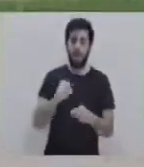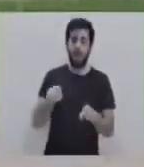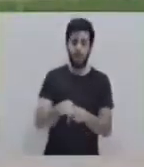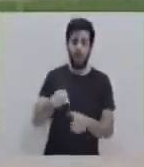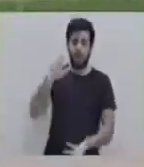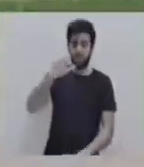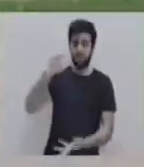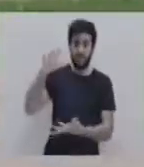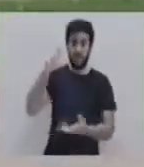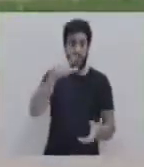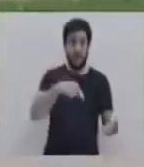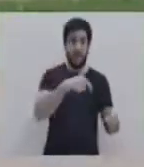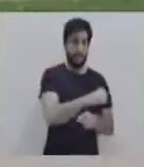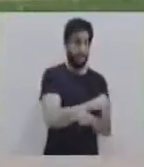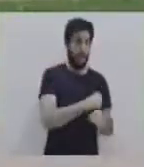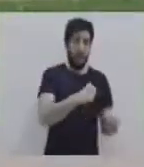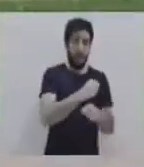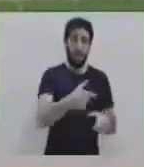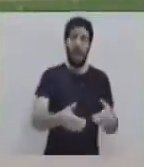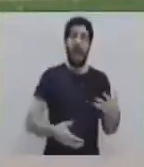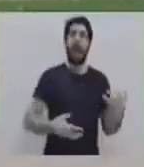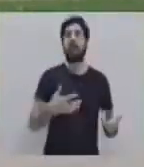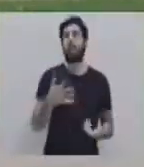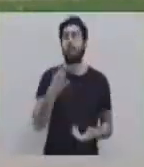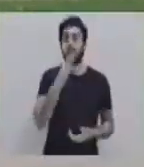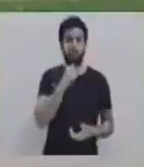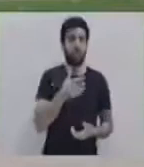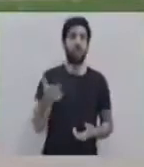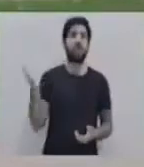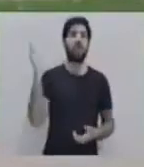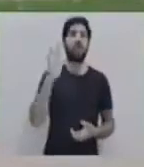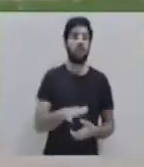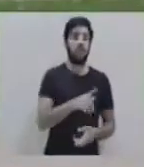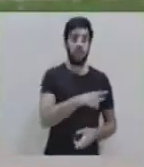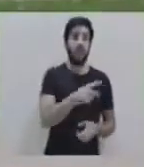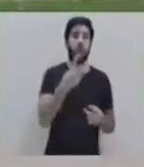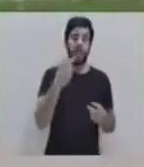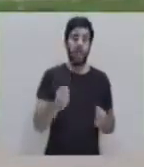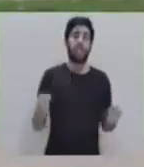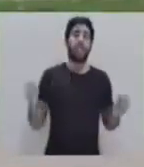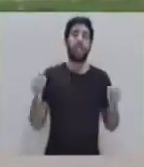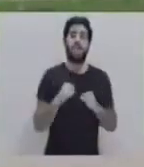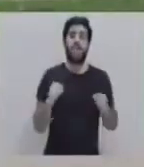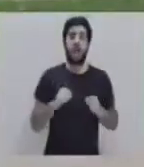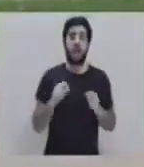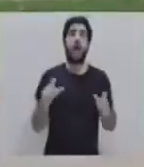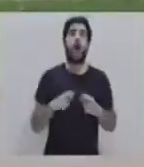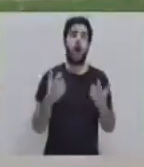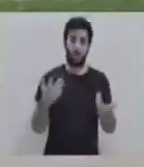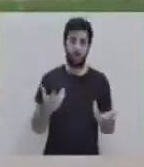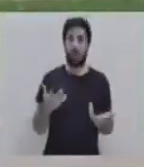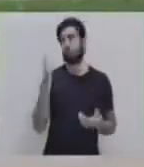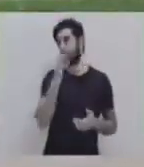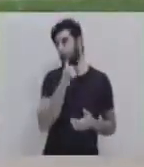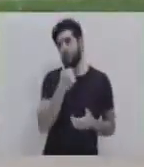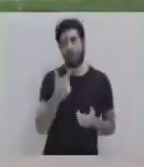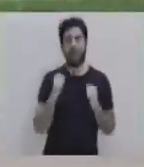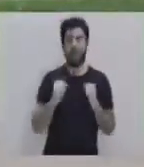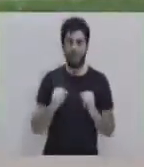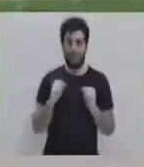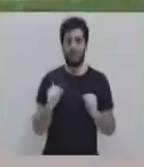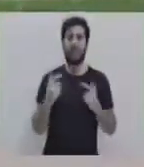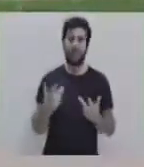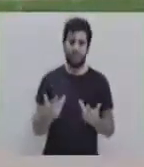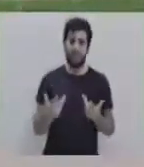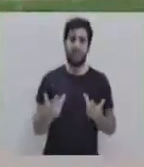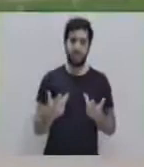Entonces es demasiado. Y luego, ¿cómo podrías enfriar toda esa cantidad de agua? Es muy difícil. Por esa razón